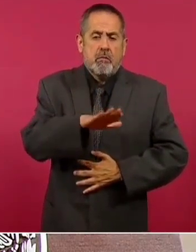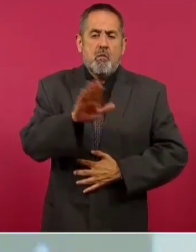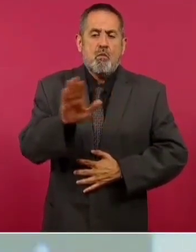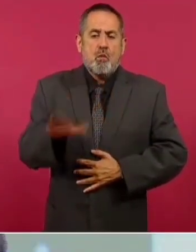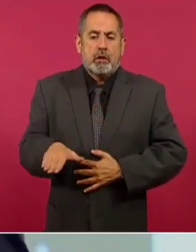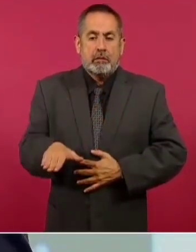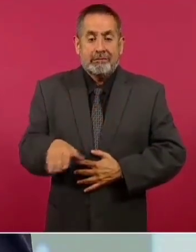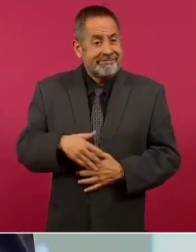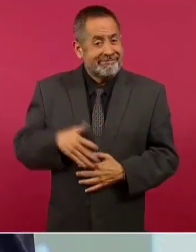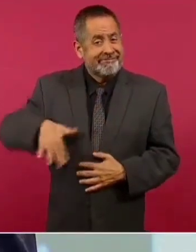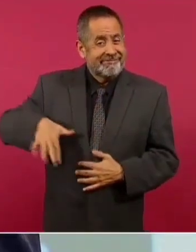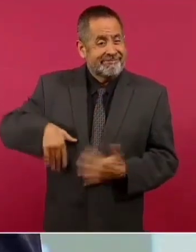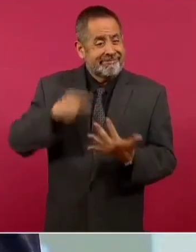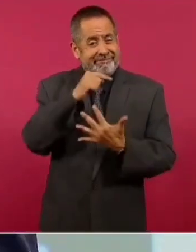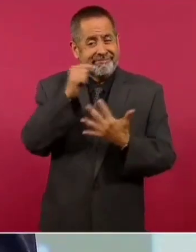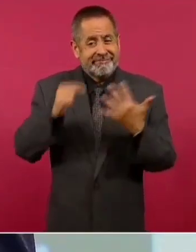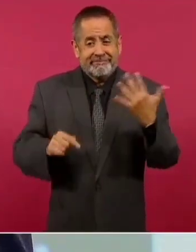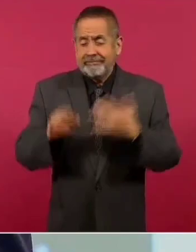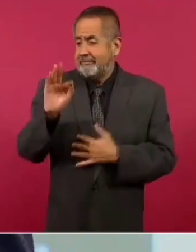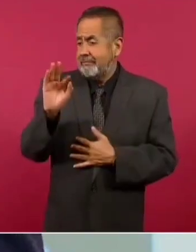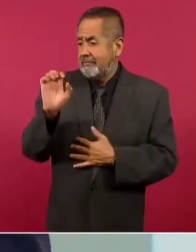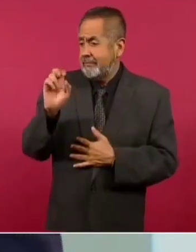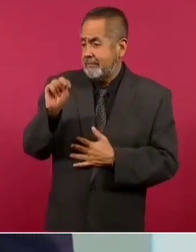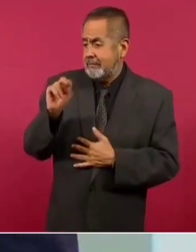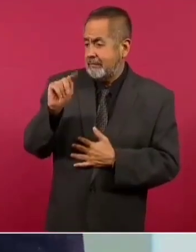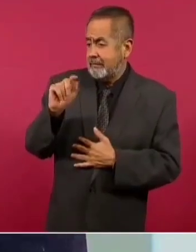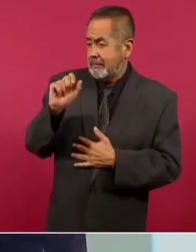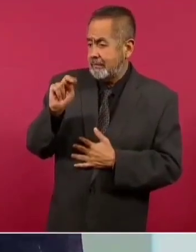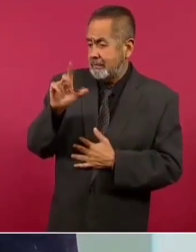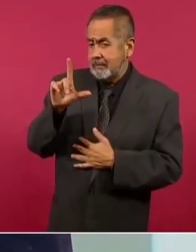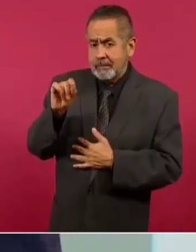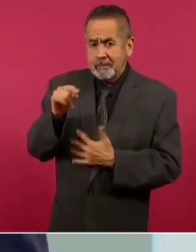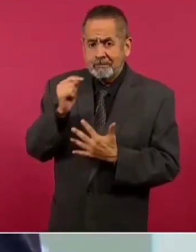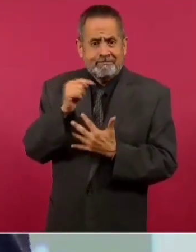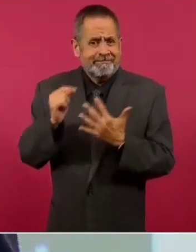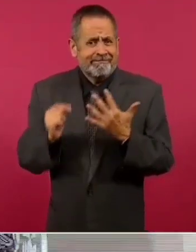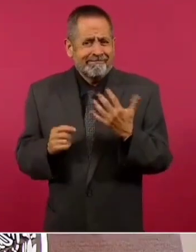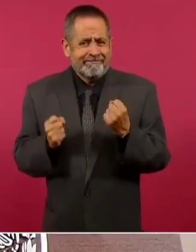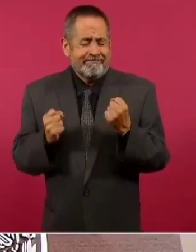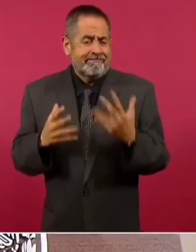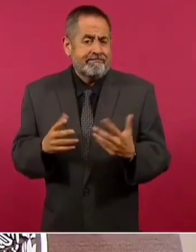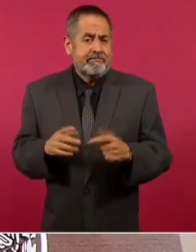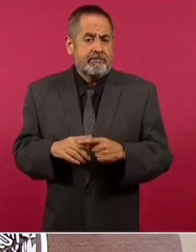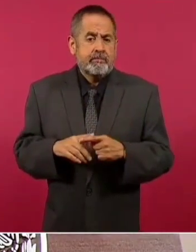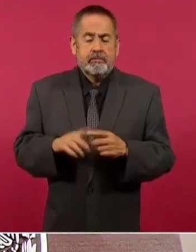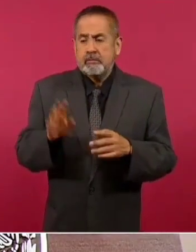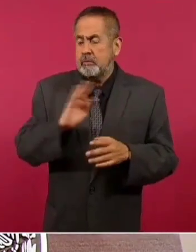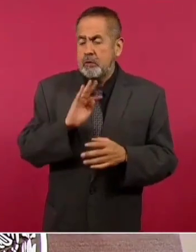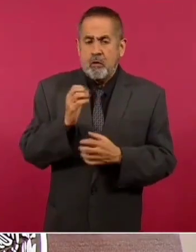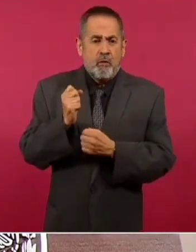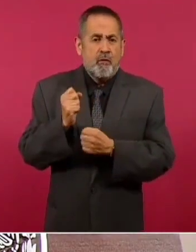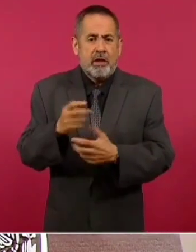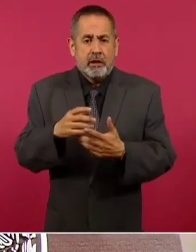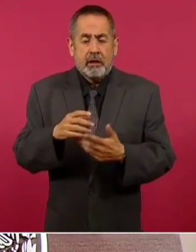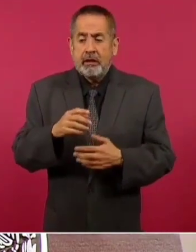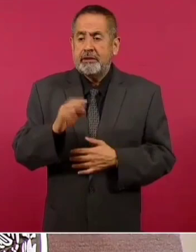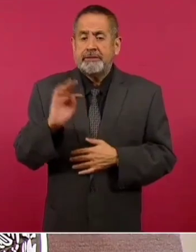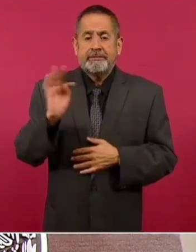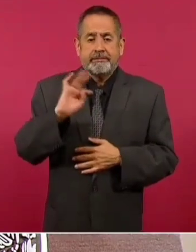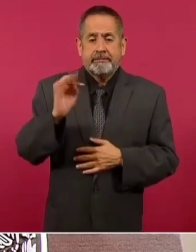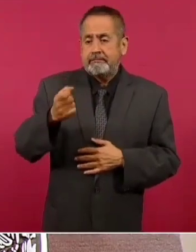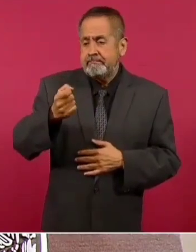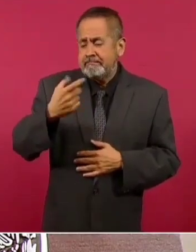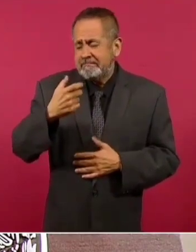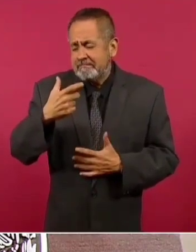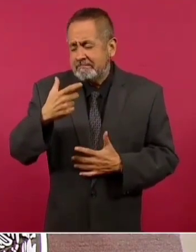todas estas manifestaciones, pero finalmente un enorme potencial que a dosis relativamente moderadas cause